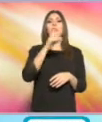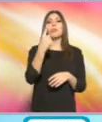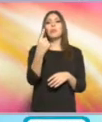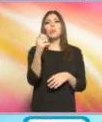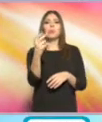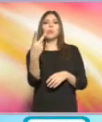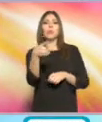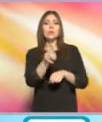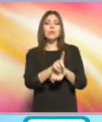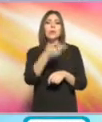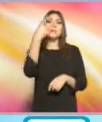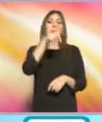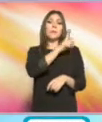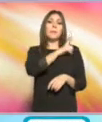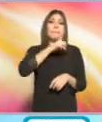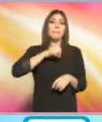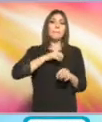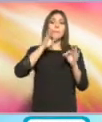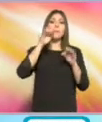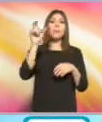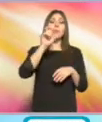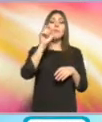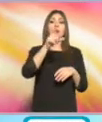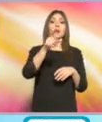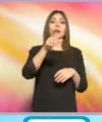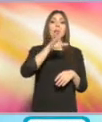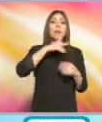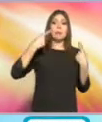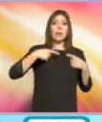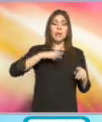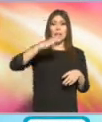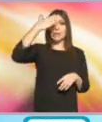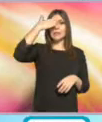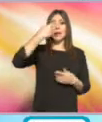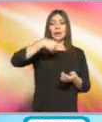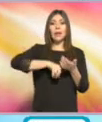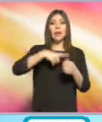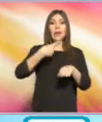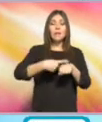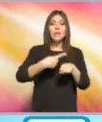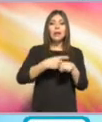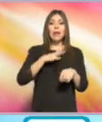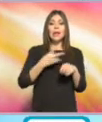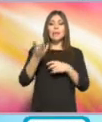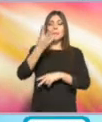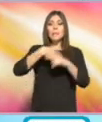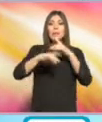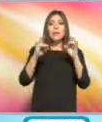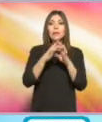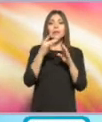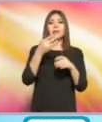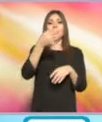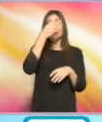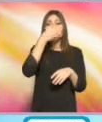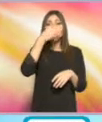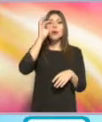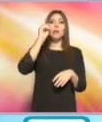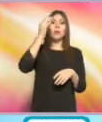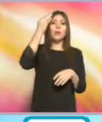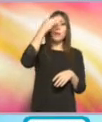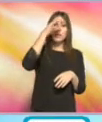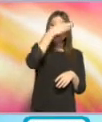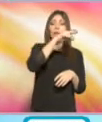sus tratamientos para el cuadro Muy bien. cuando se presenta. En ese momento que empiezo con esos primeros síntomas, antes de que evolucione hacia